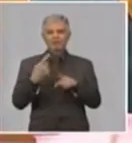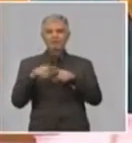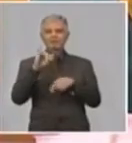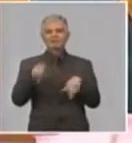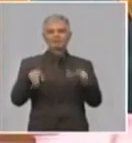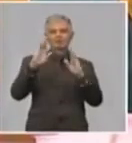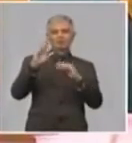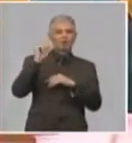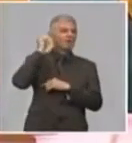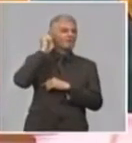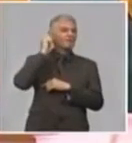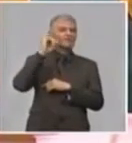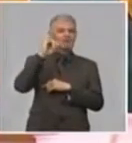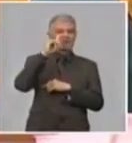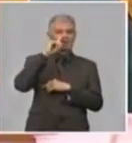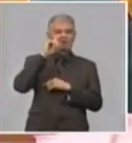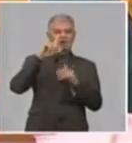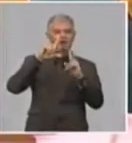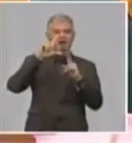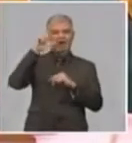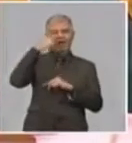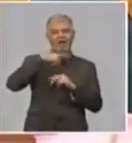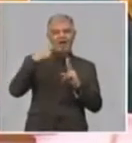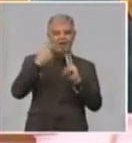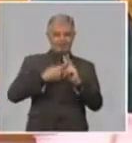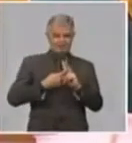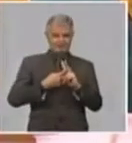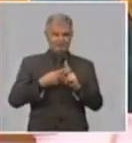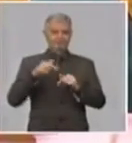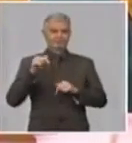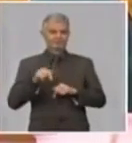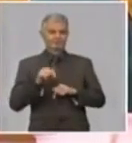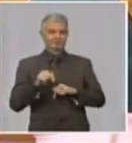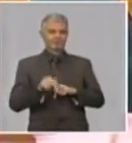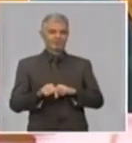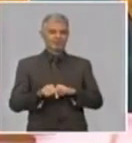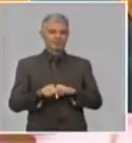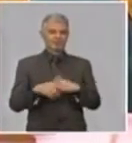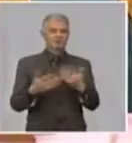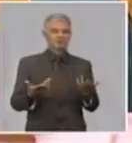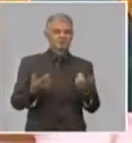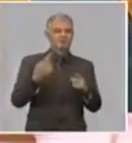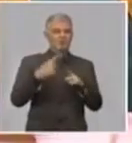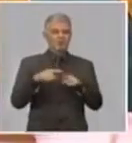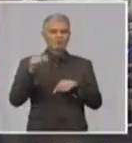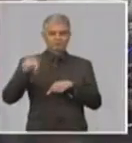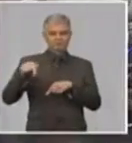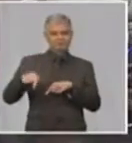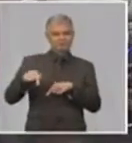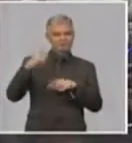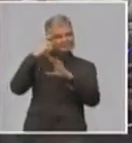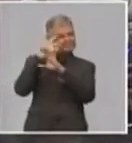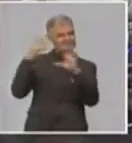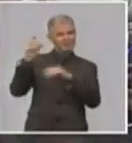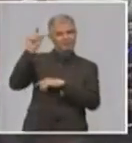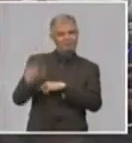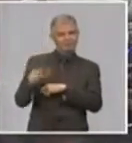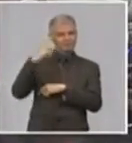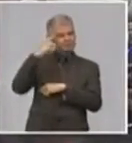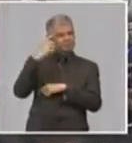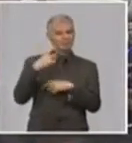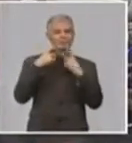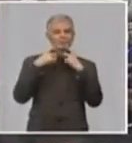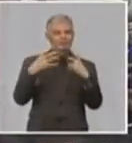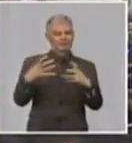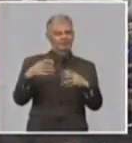muchos años dirigió la doctora Concepción Campa, Conchita, y que hoy tiene además a otro prestigioso científico cubano al frente